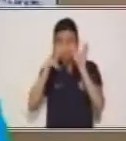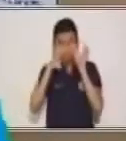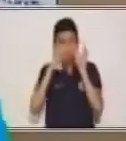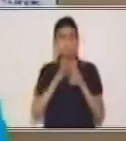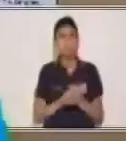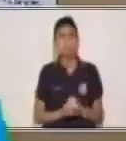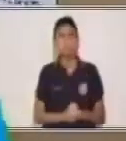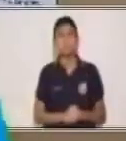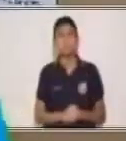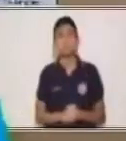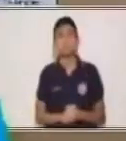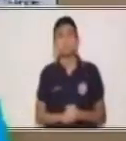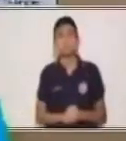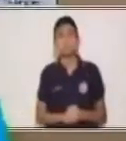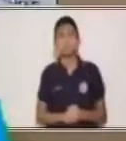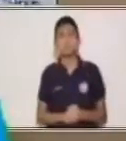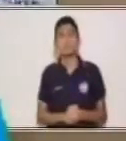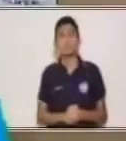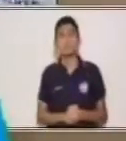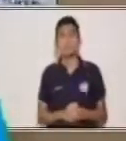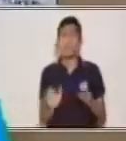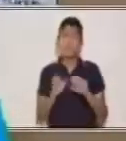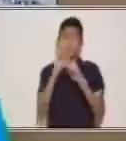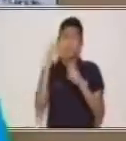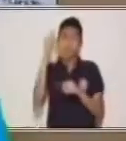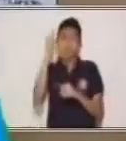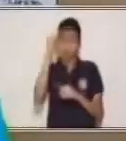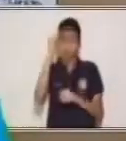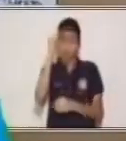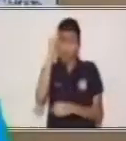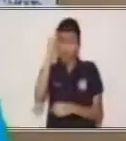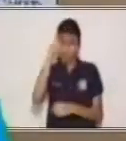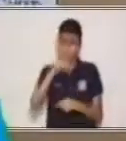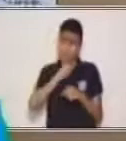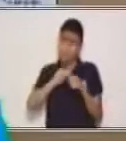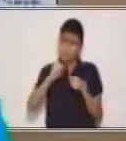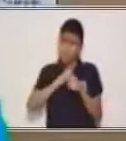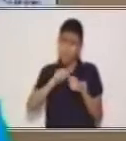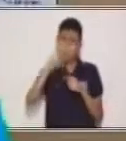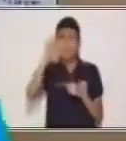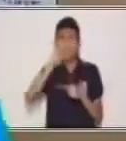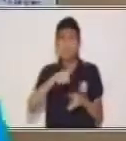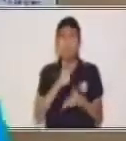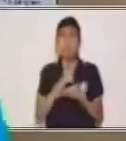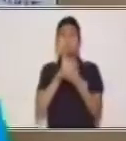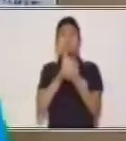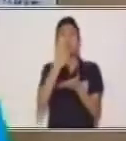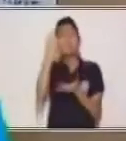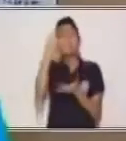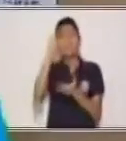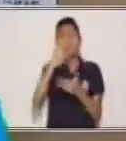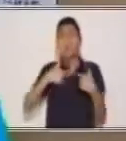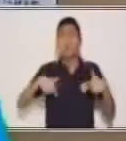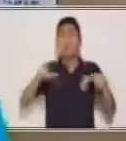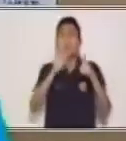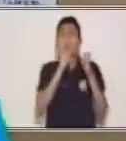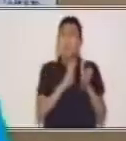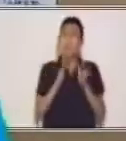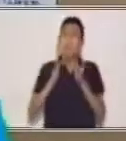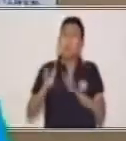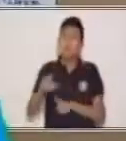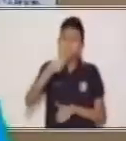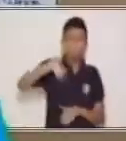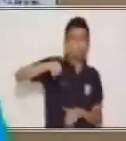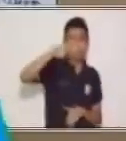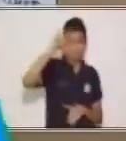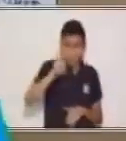Ok. Entonces, recuerden, este tipo de práctica debemos mantenerla nosotros en un lugar ordenado donde vamos